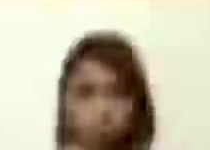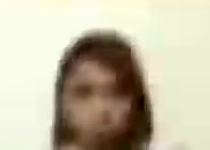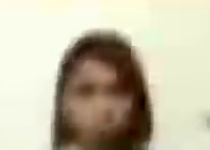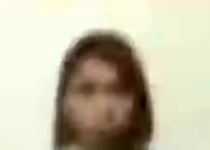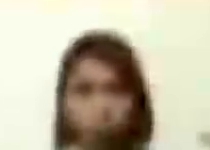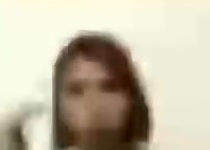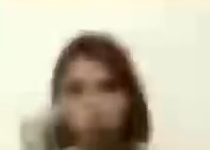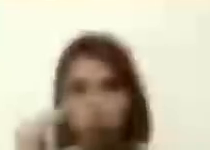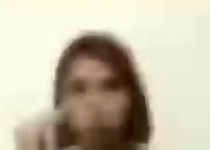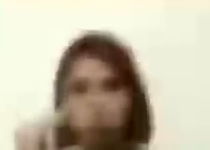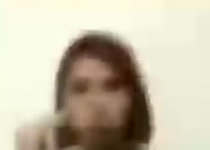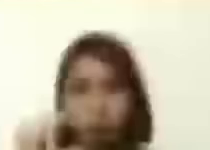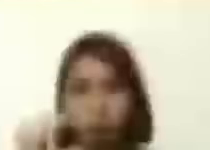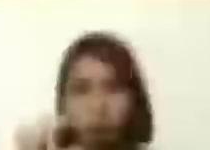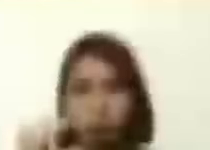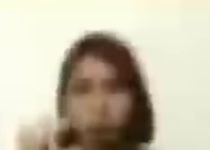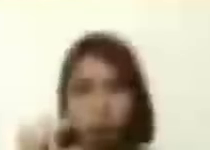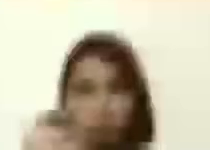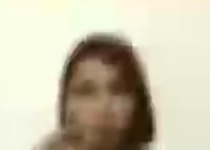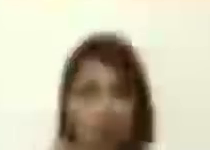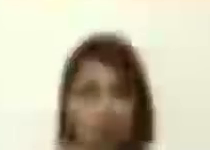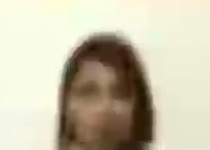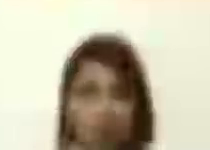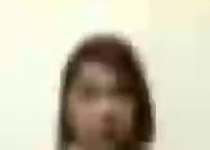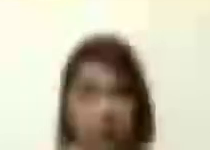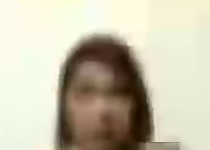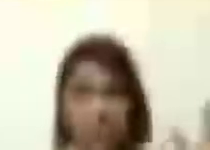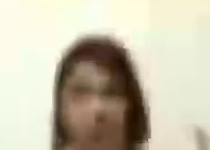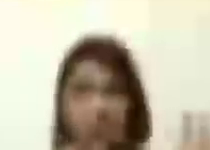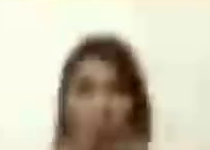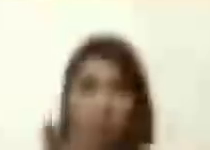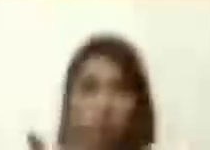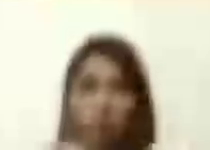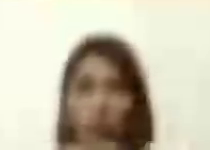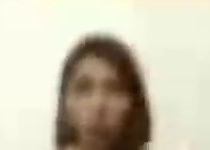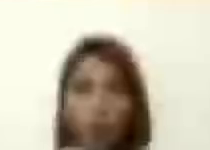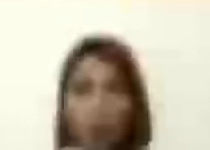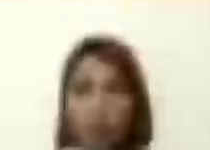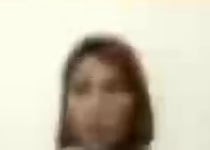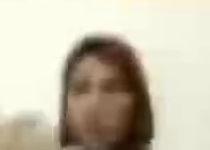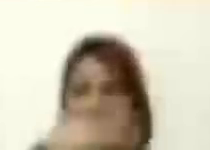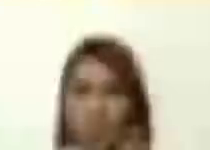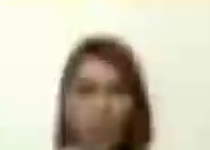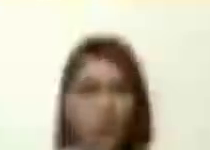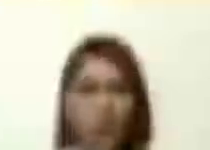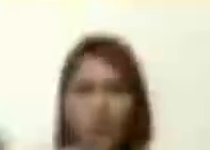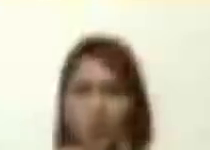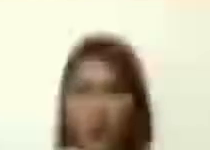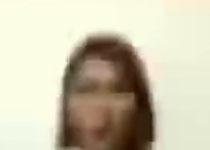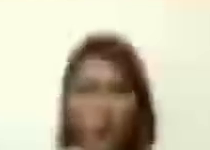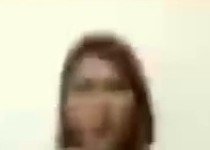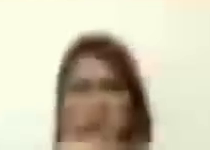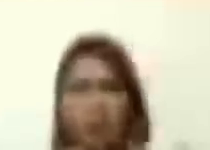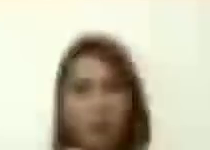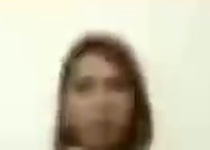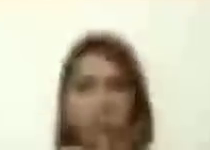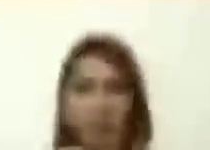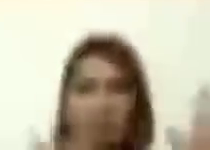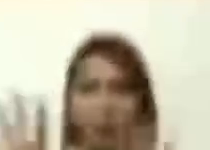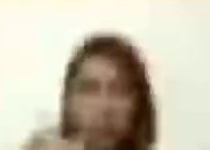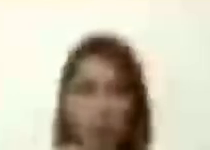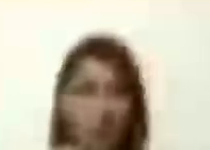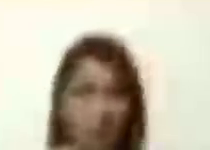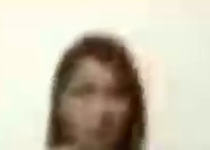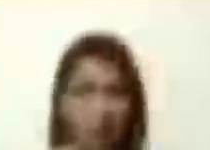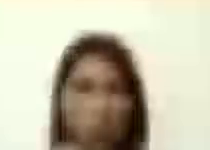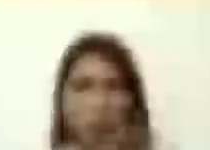de Finanzas y vicepresidenta del sector financiero del gobierno, presentó la ley de